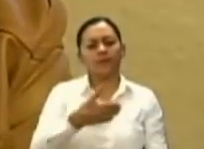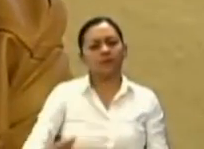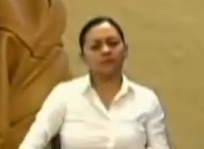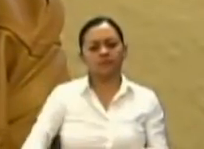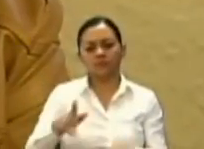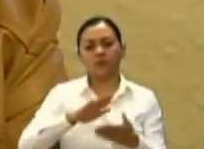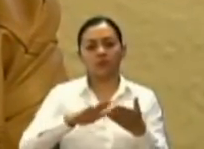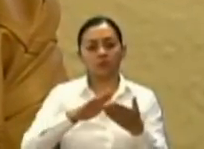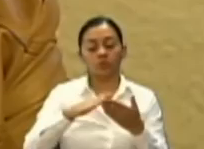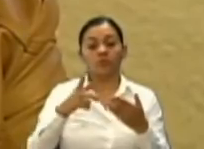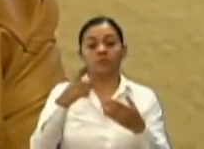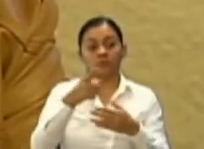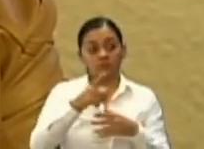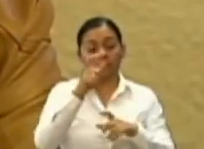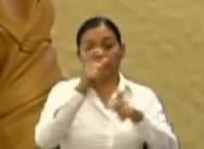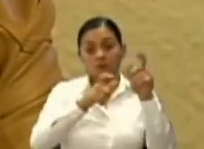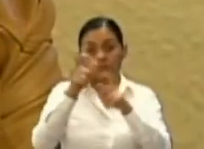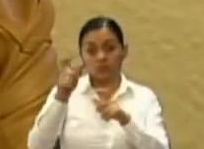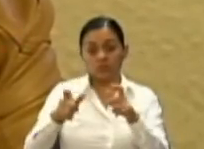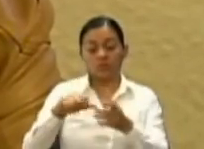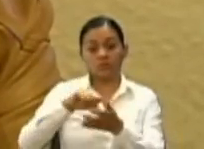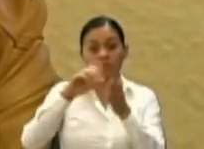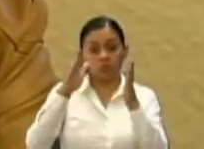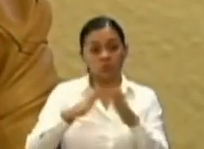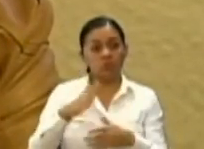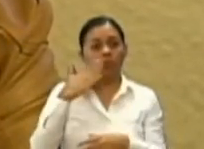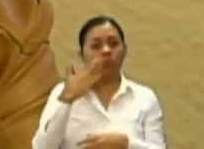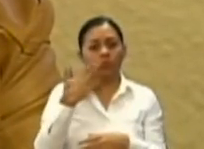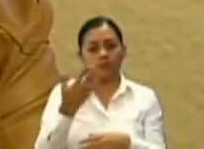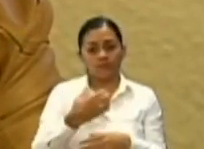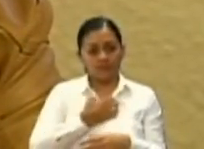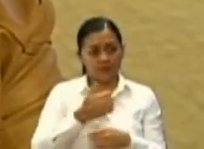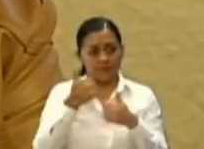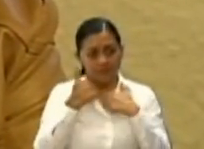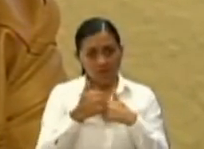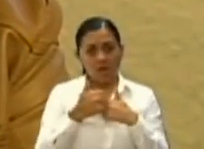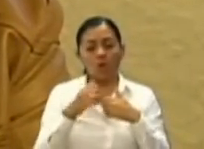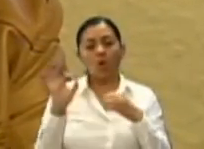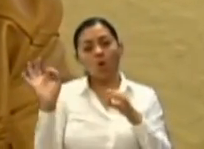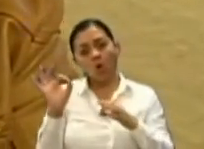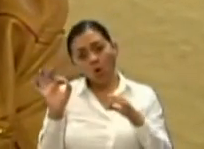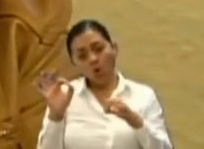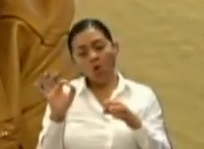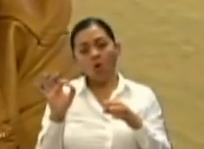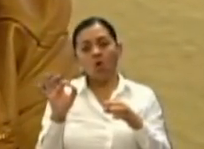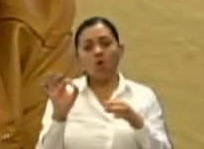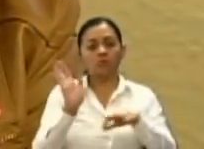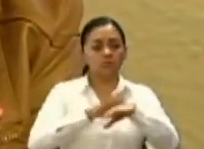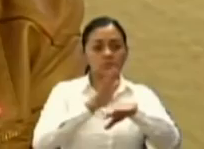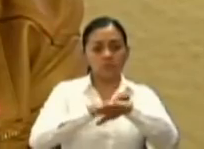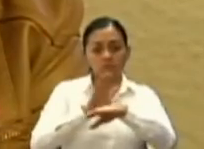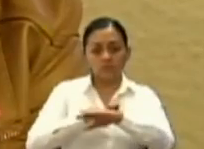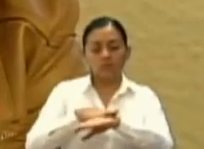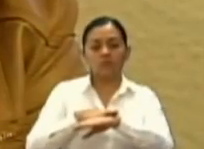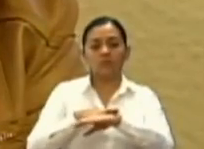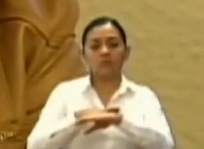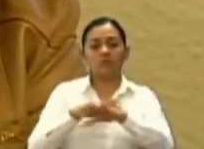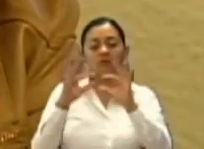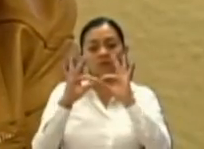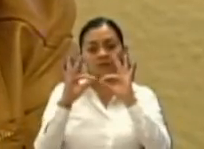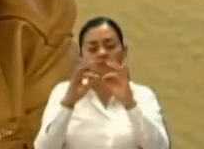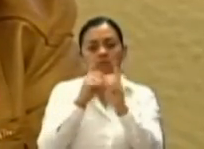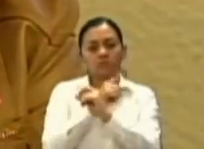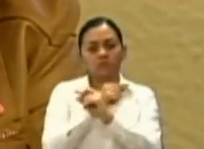parte de la ciudadanía está actuando en las calles o reaccionando basadas en llamamientos en redes sociales en